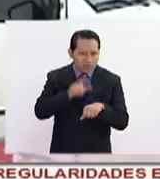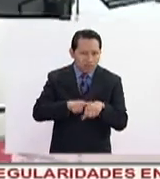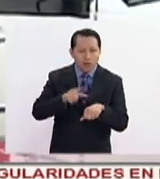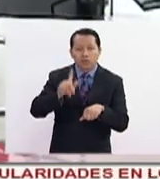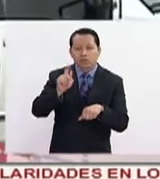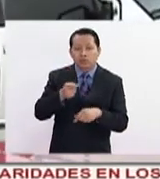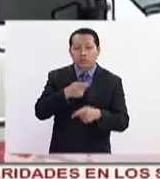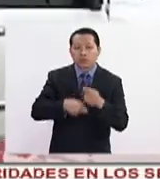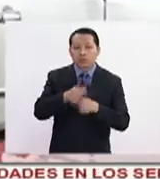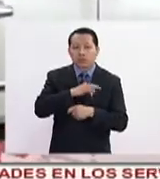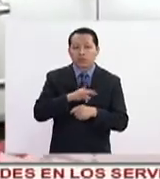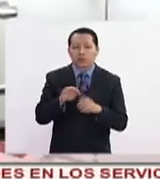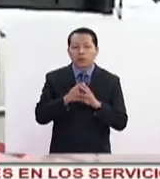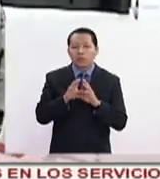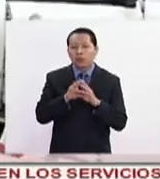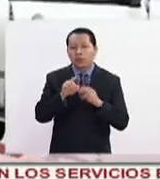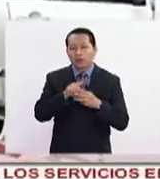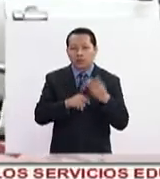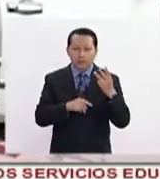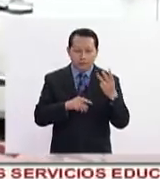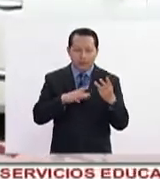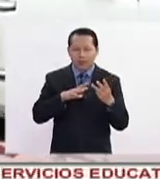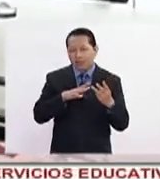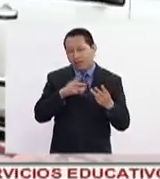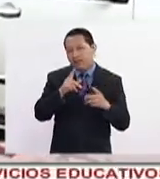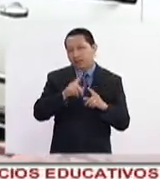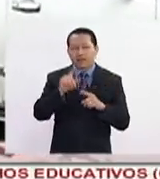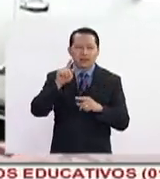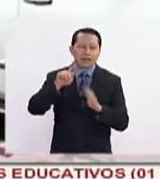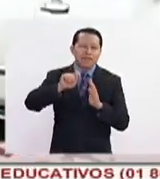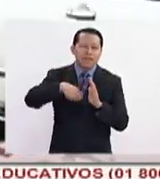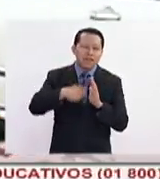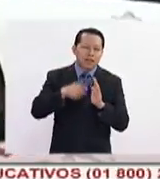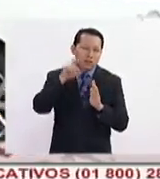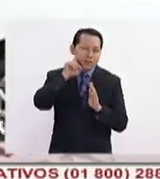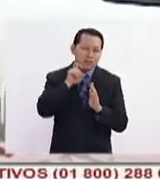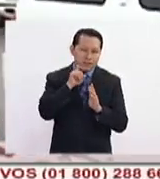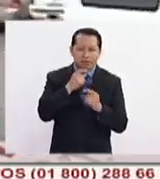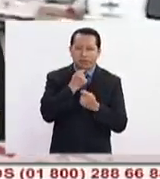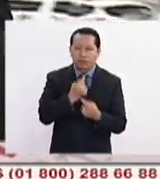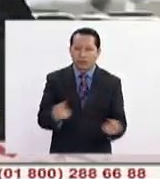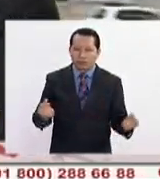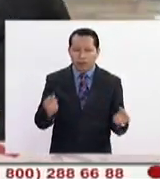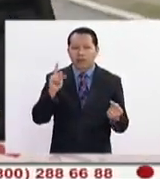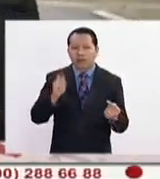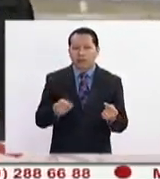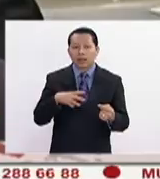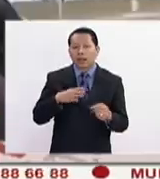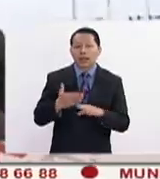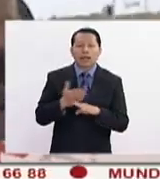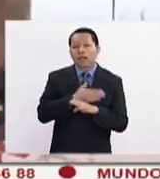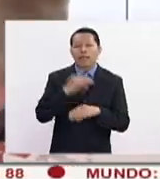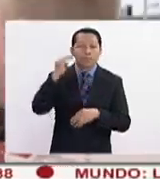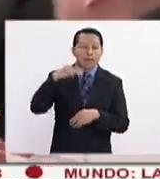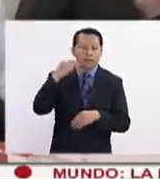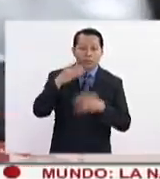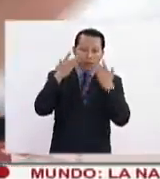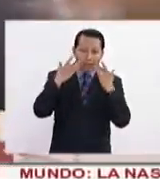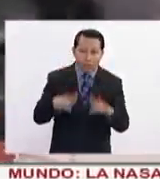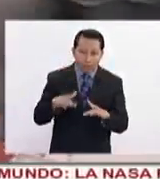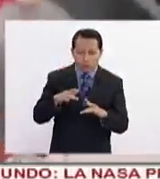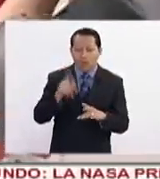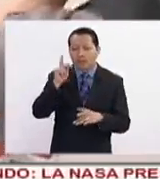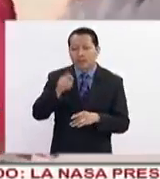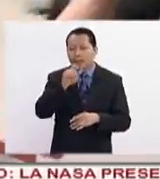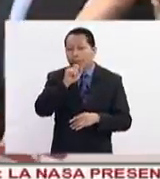de que la fiscalía le retire 3 cargos de pornografía infantil. El legislador republicano renunció en marzo, mismo mes en el